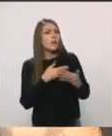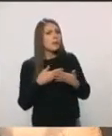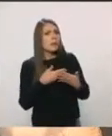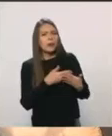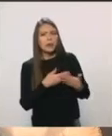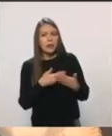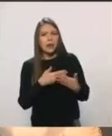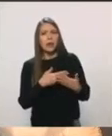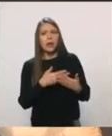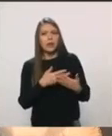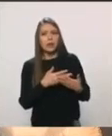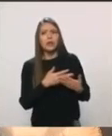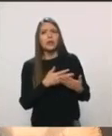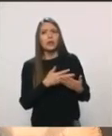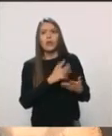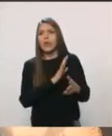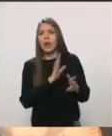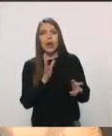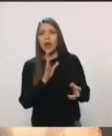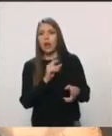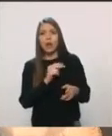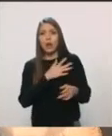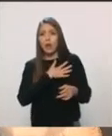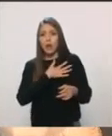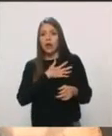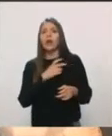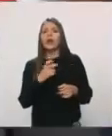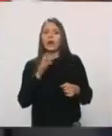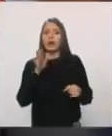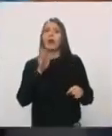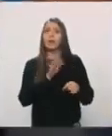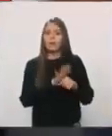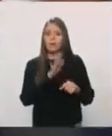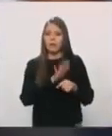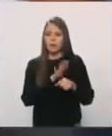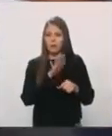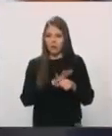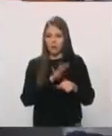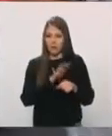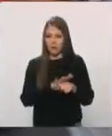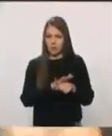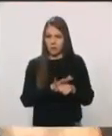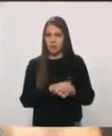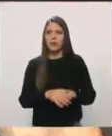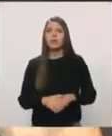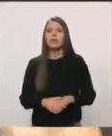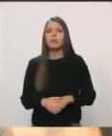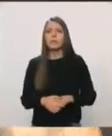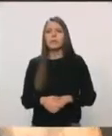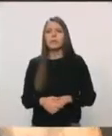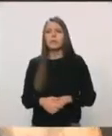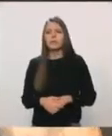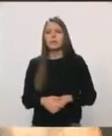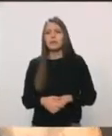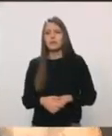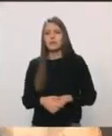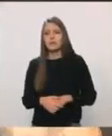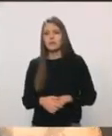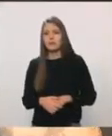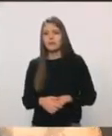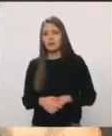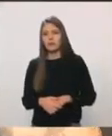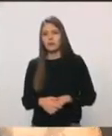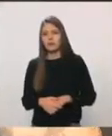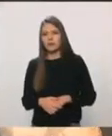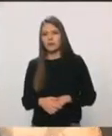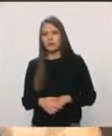está tosiendo, es cuando yo voy a empezar a hacer las palmadas. Y las palmadas con compresiones. Entonces, yo voy a agarrar al bebé, tú vas a sostener